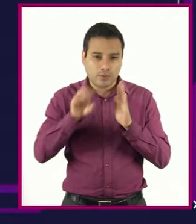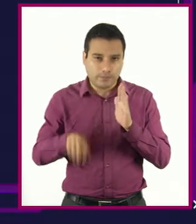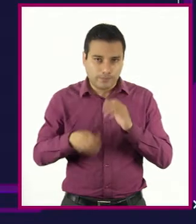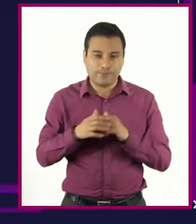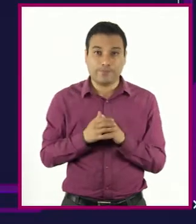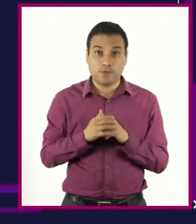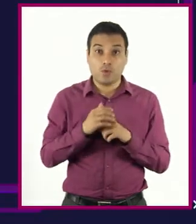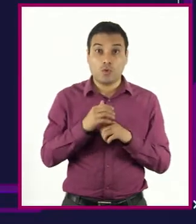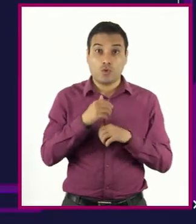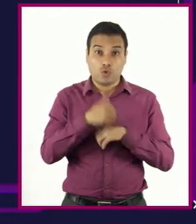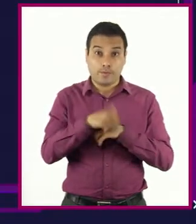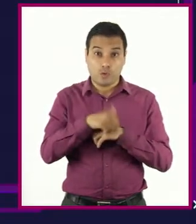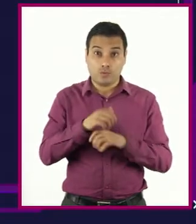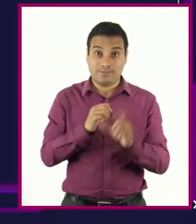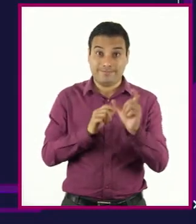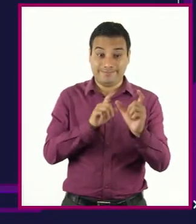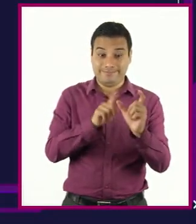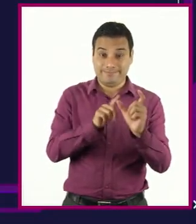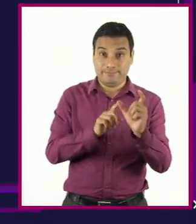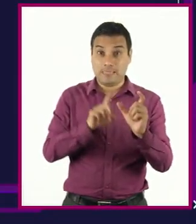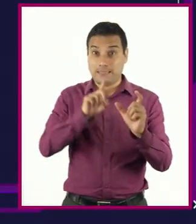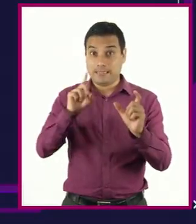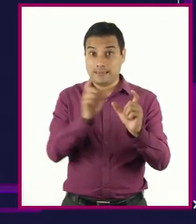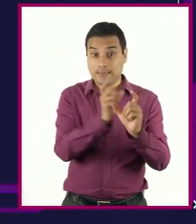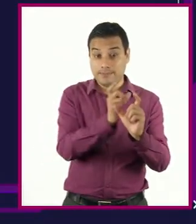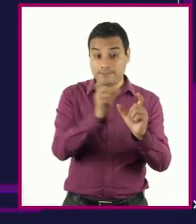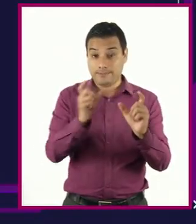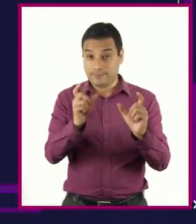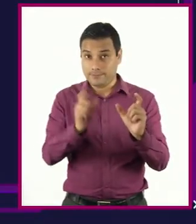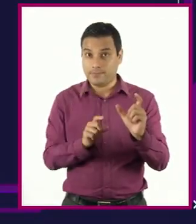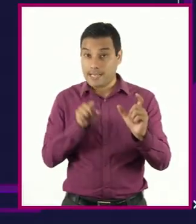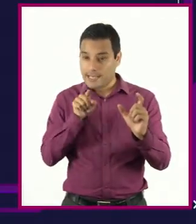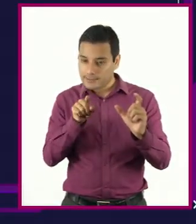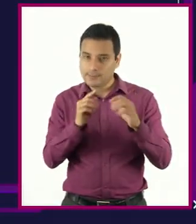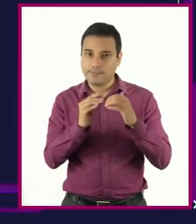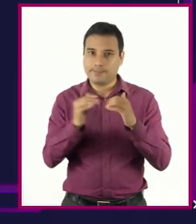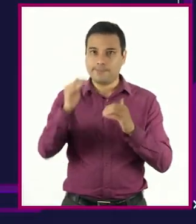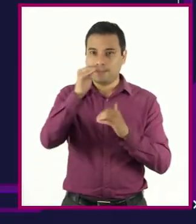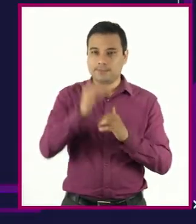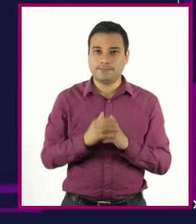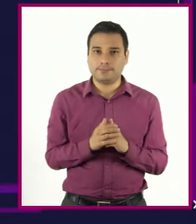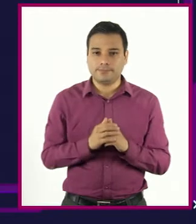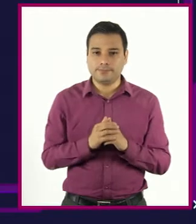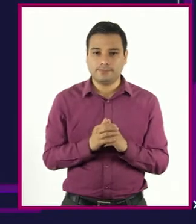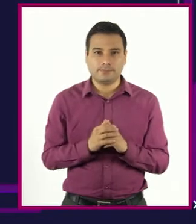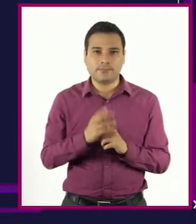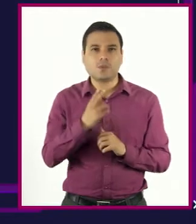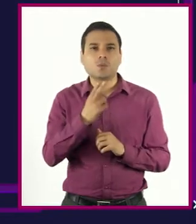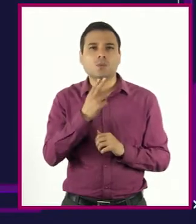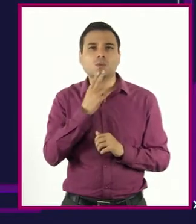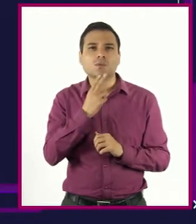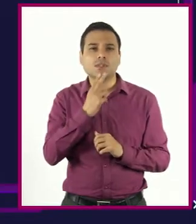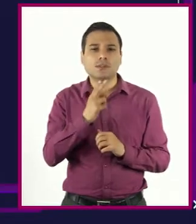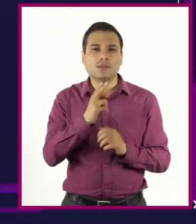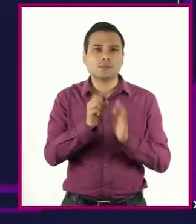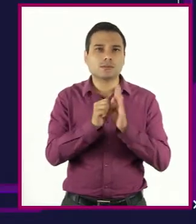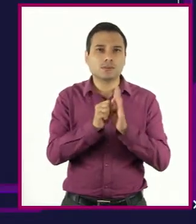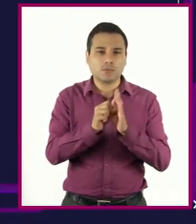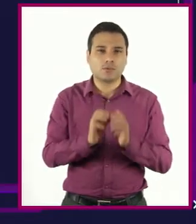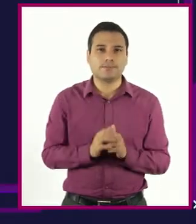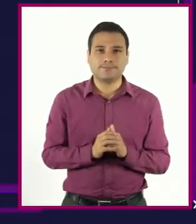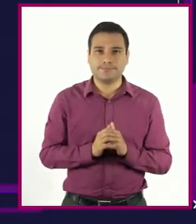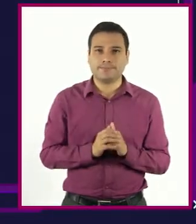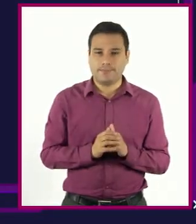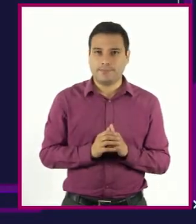otro, este es mayor y la relación entre ambos se representa con el símbolo mayor que.